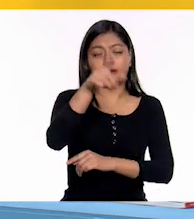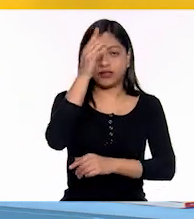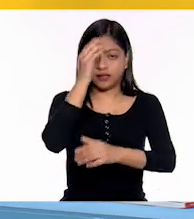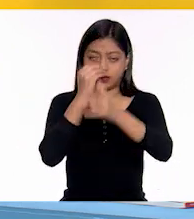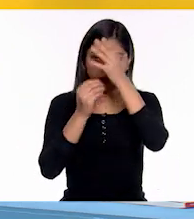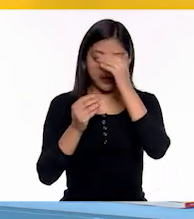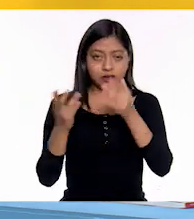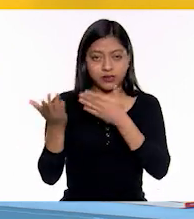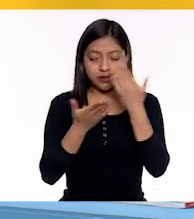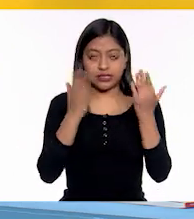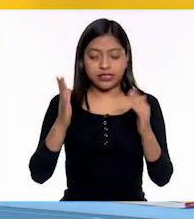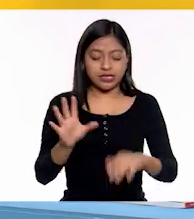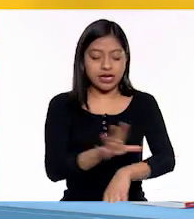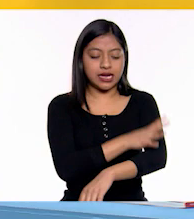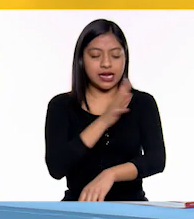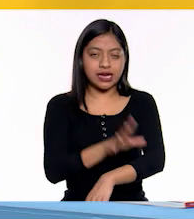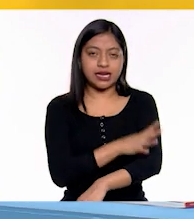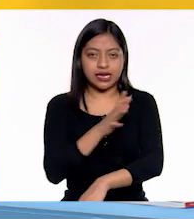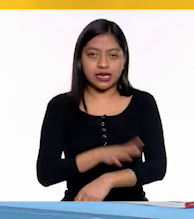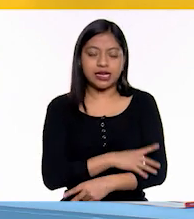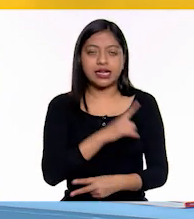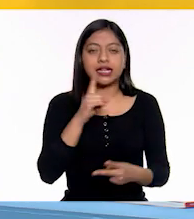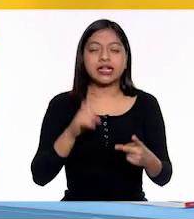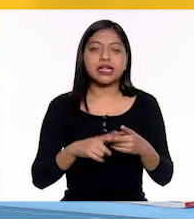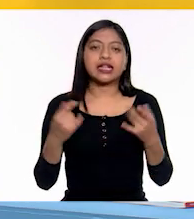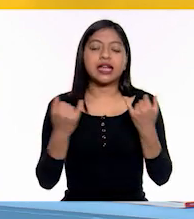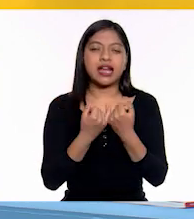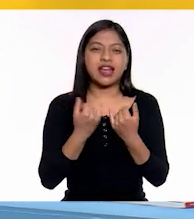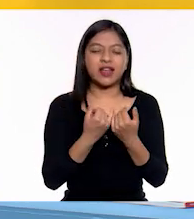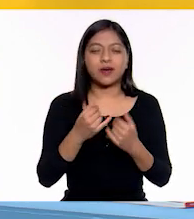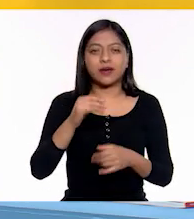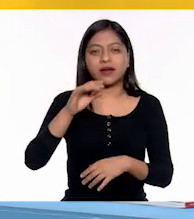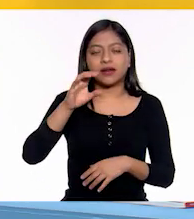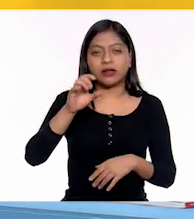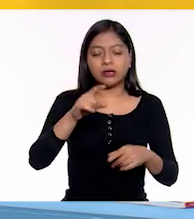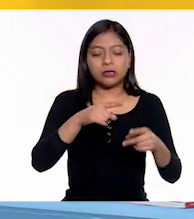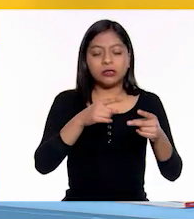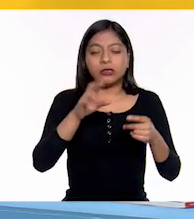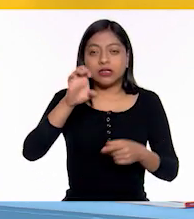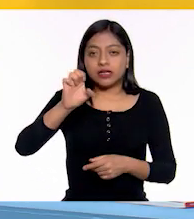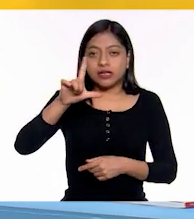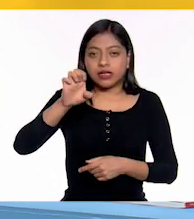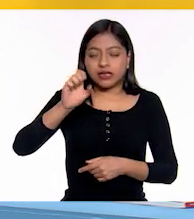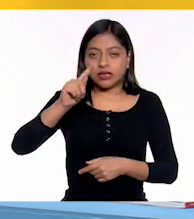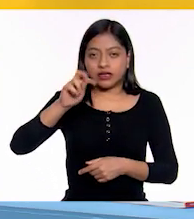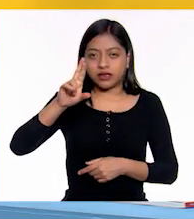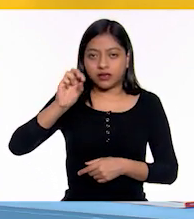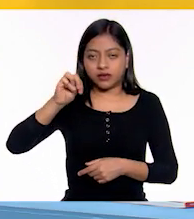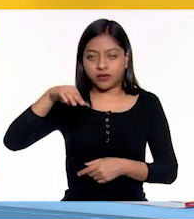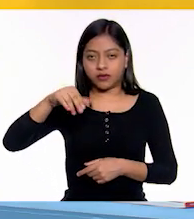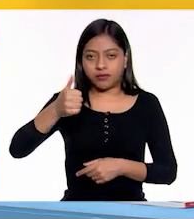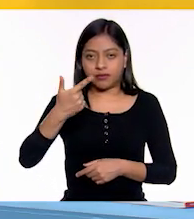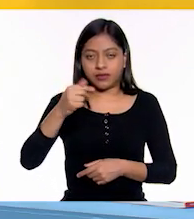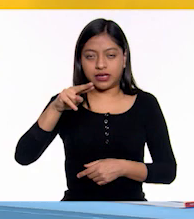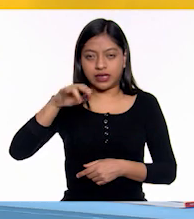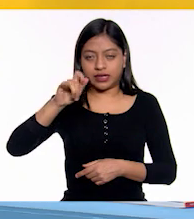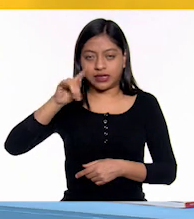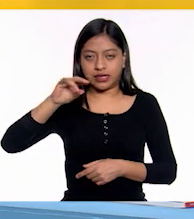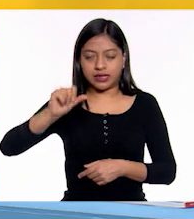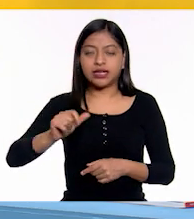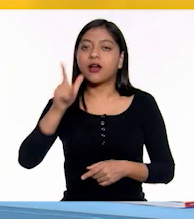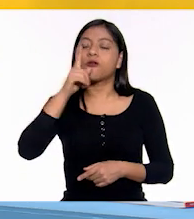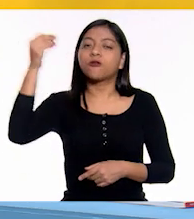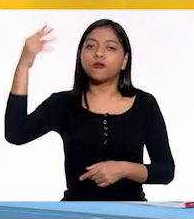previas. Energía eléctrica y electromagnética, transformaciones, luz, imágenes,